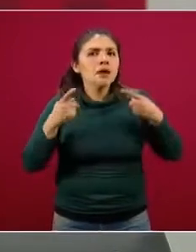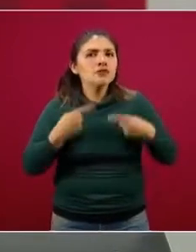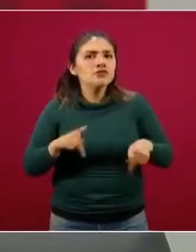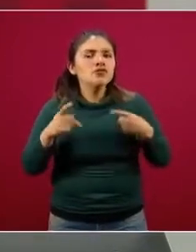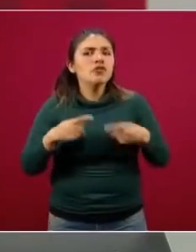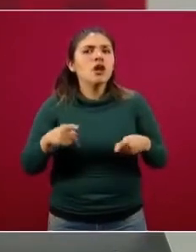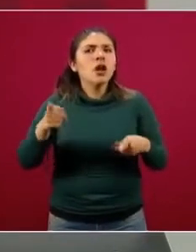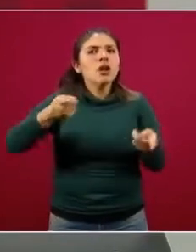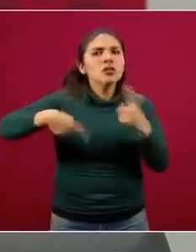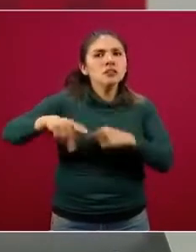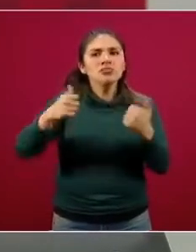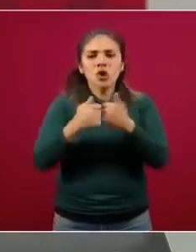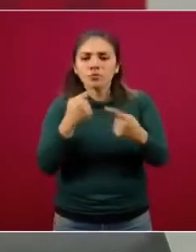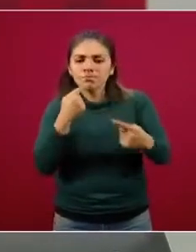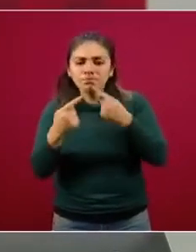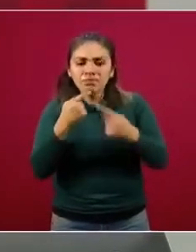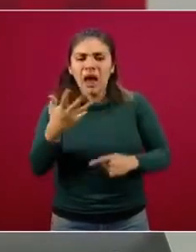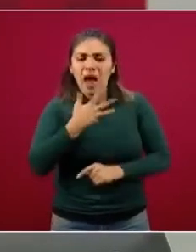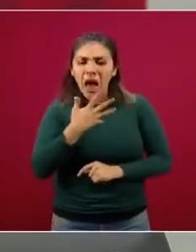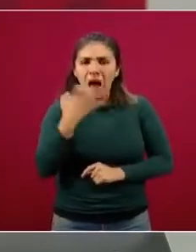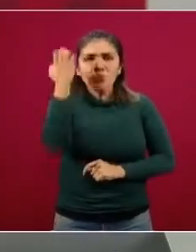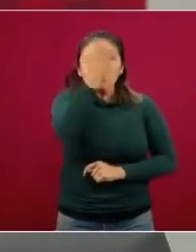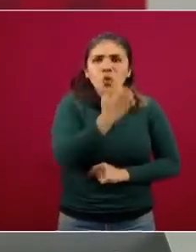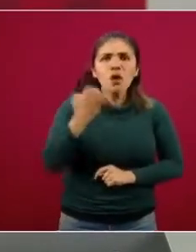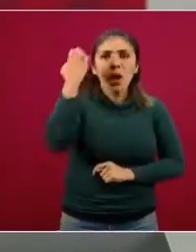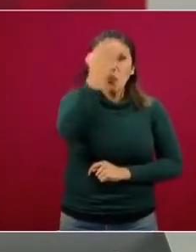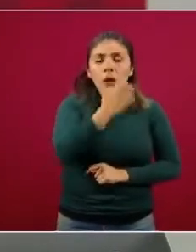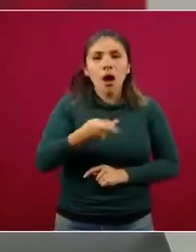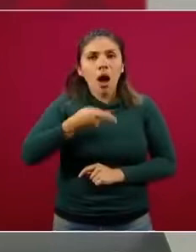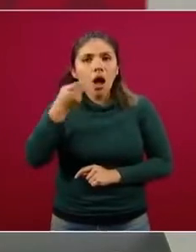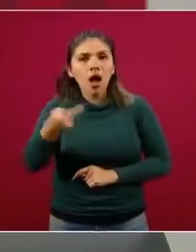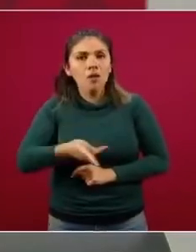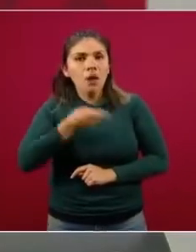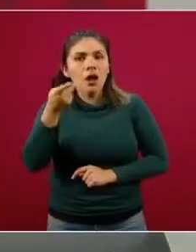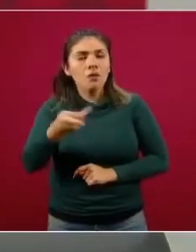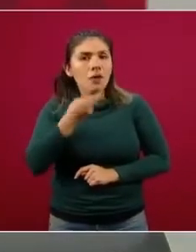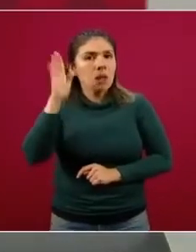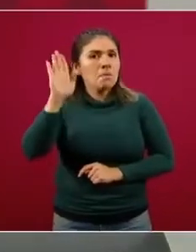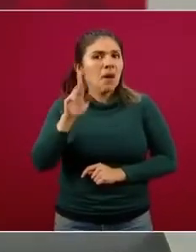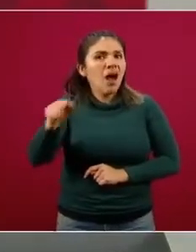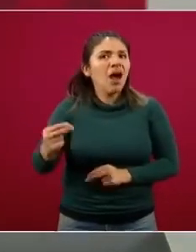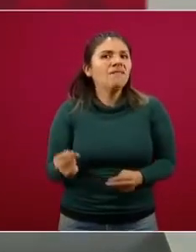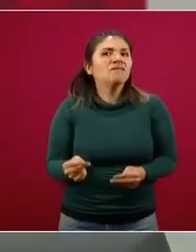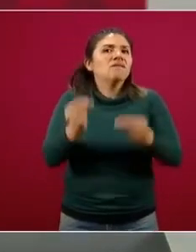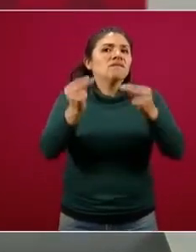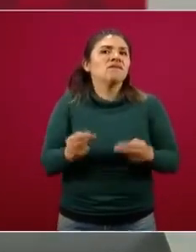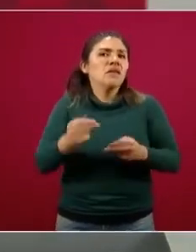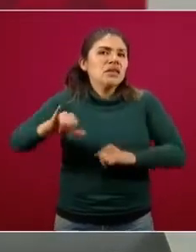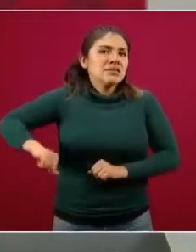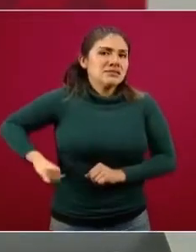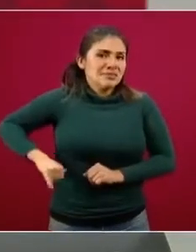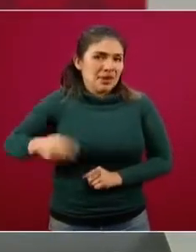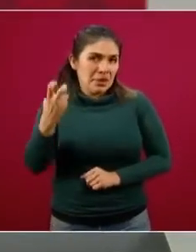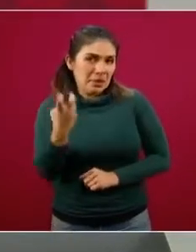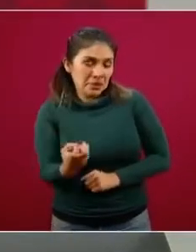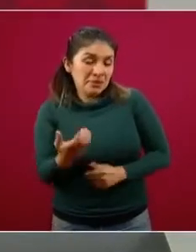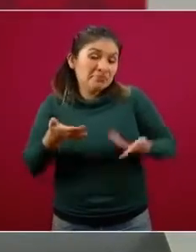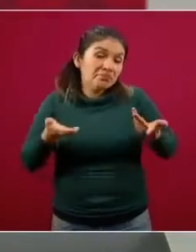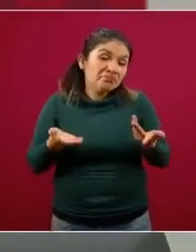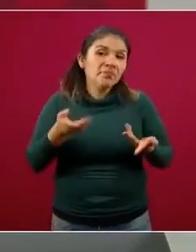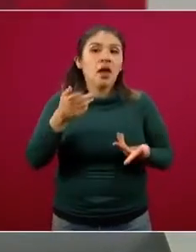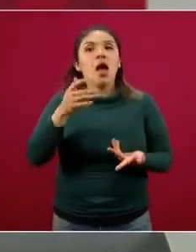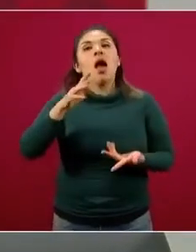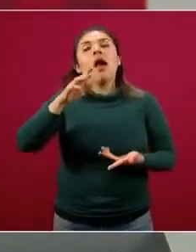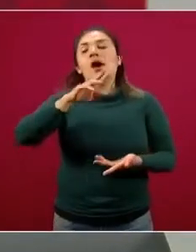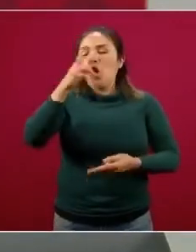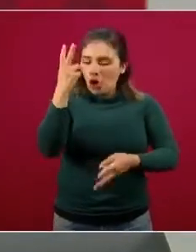manera organizada hablan de pruebas y pareciera estar detrás este interés comercial de las pruebas. Pero bueno, regresando a la